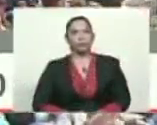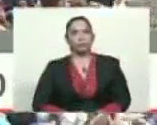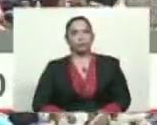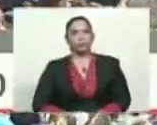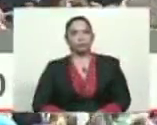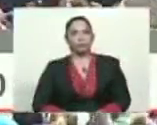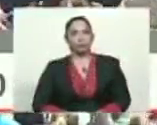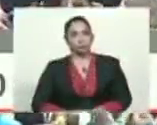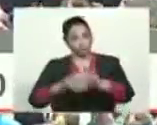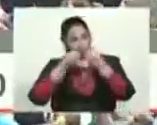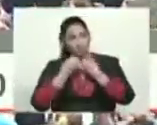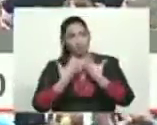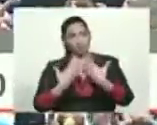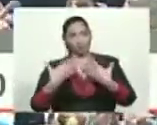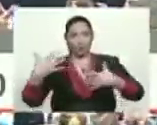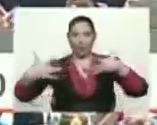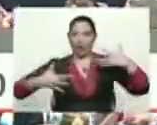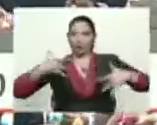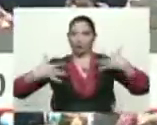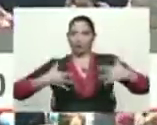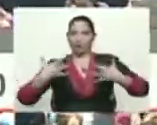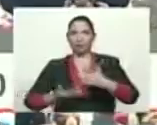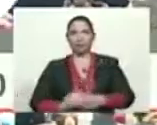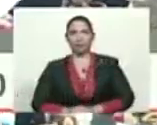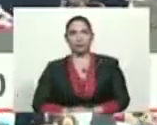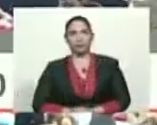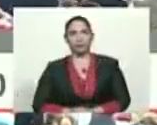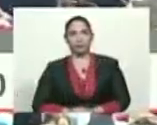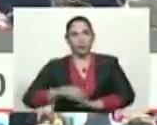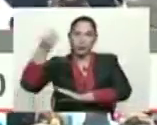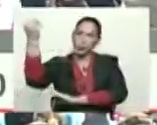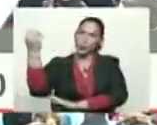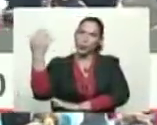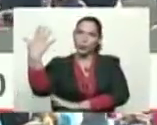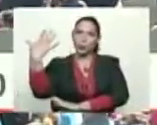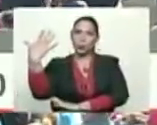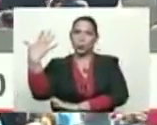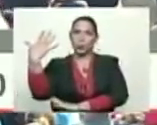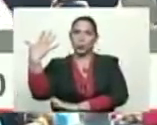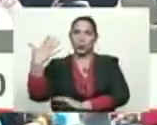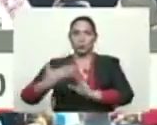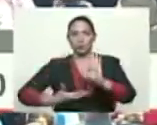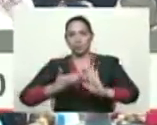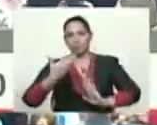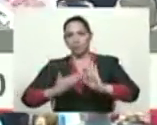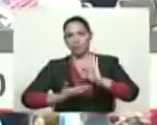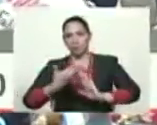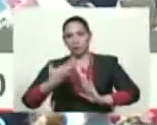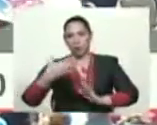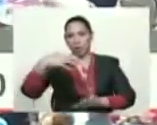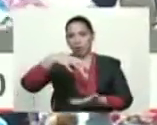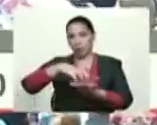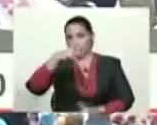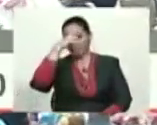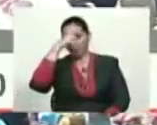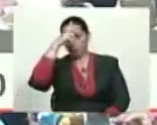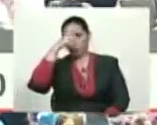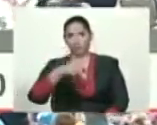revolucionario! ¡Qué bueno esta actividad en este sol radiante del Estado